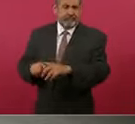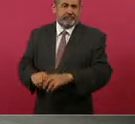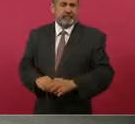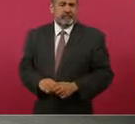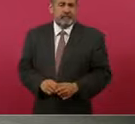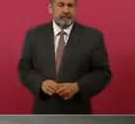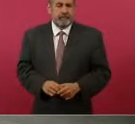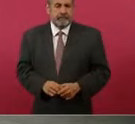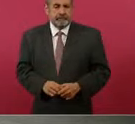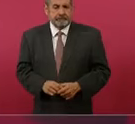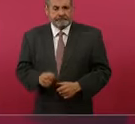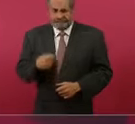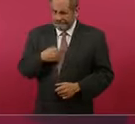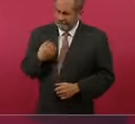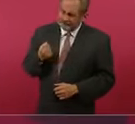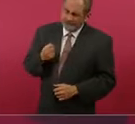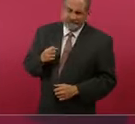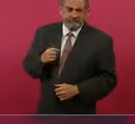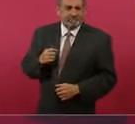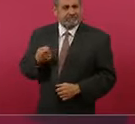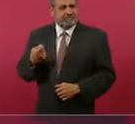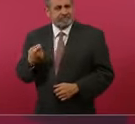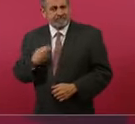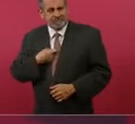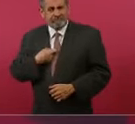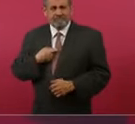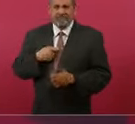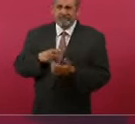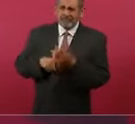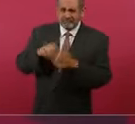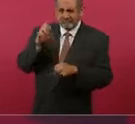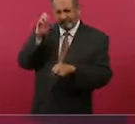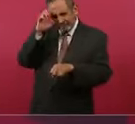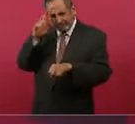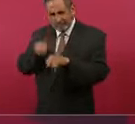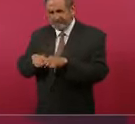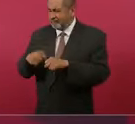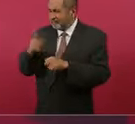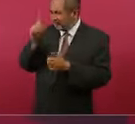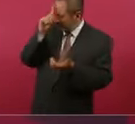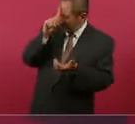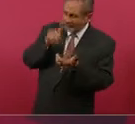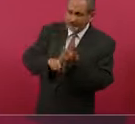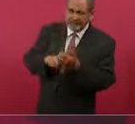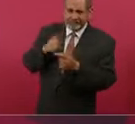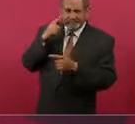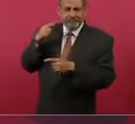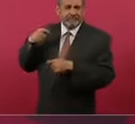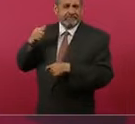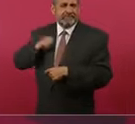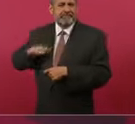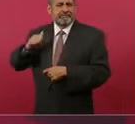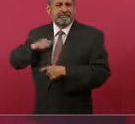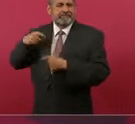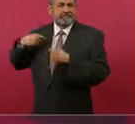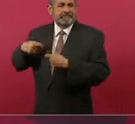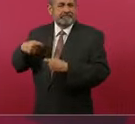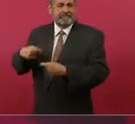O sea, nuestra identidad, nuestra idiosincrasia, lo que viene del México